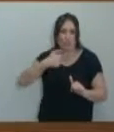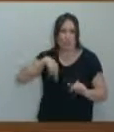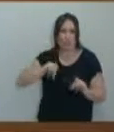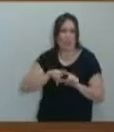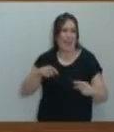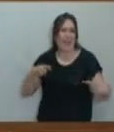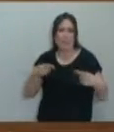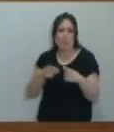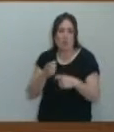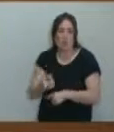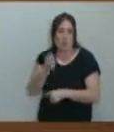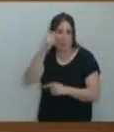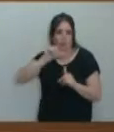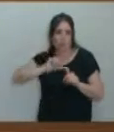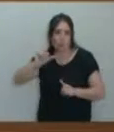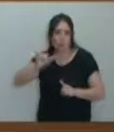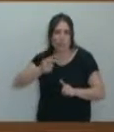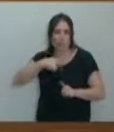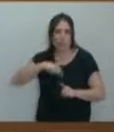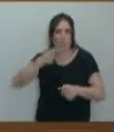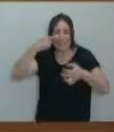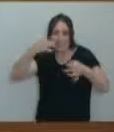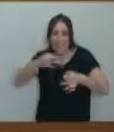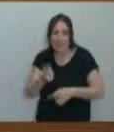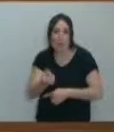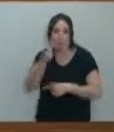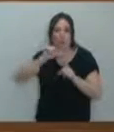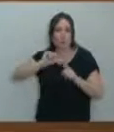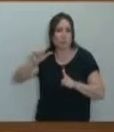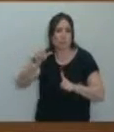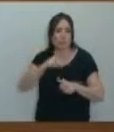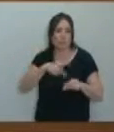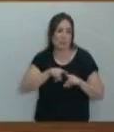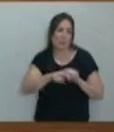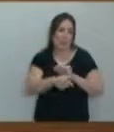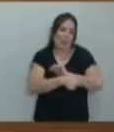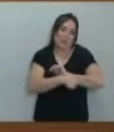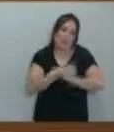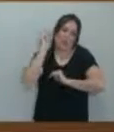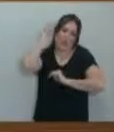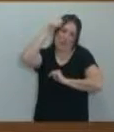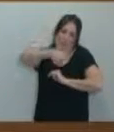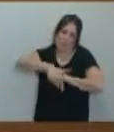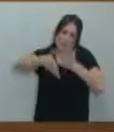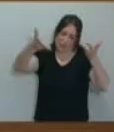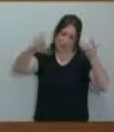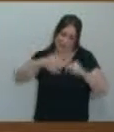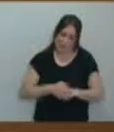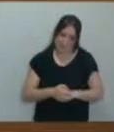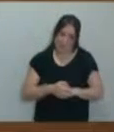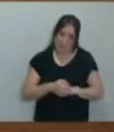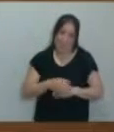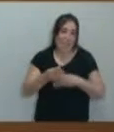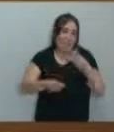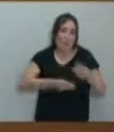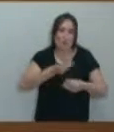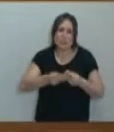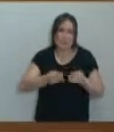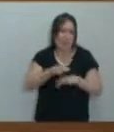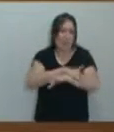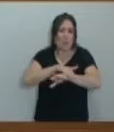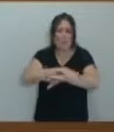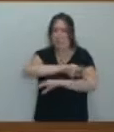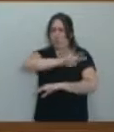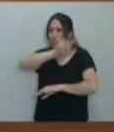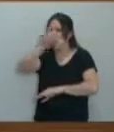del puerto del Musel y que no creíamos en el puerto del Musel. Es una vieja táctica. Es una vieja táctica usada por todo tipo de gobiernos de